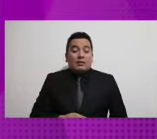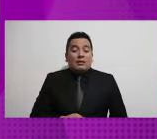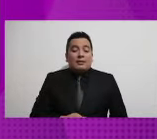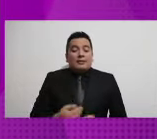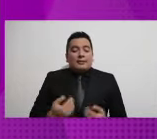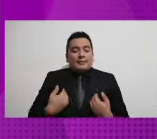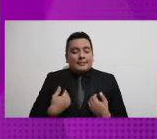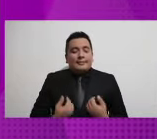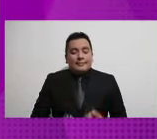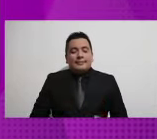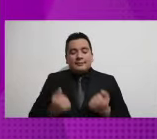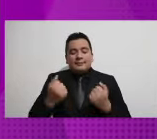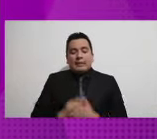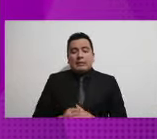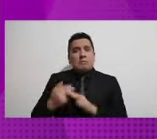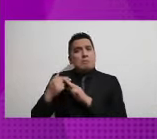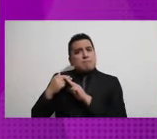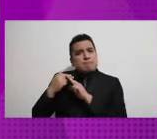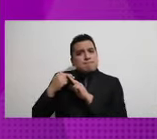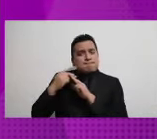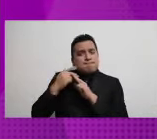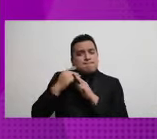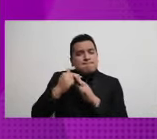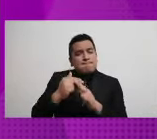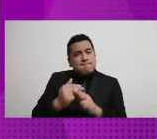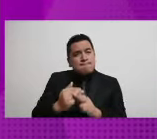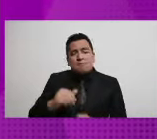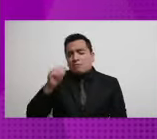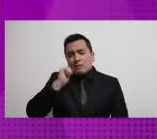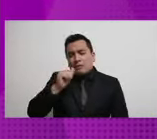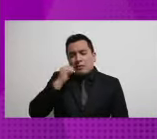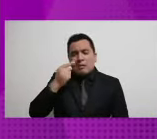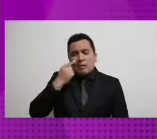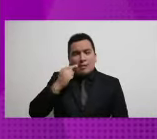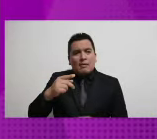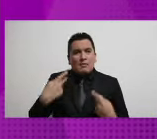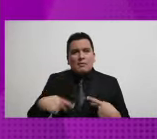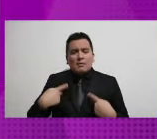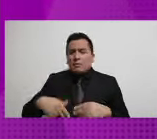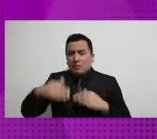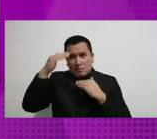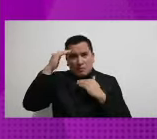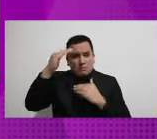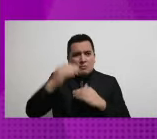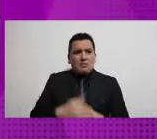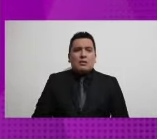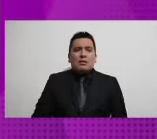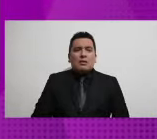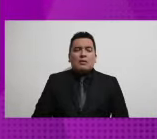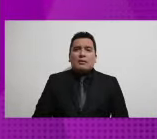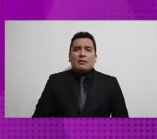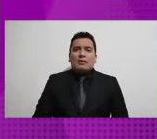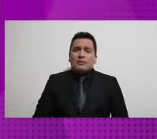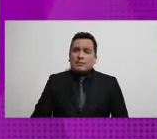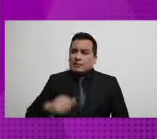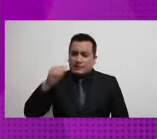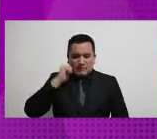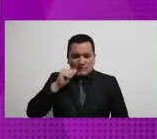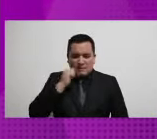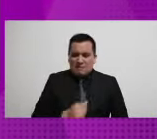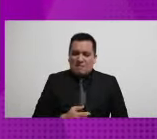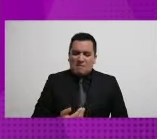tocado vivir, pues siempre hemos visto que el adulto mayor es el que